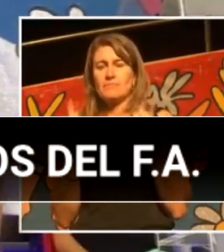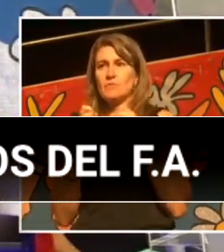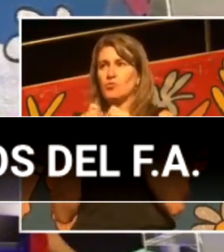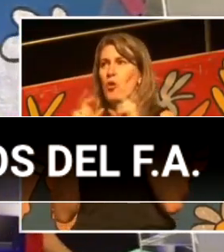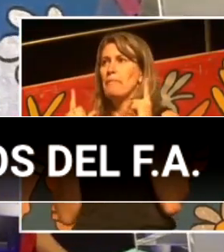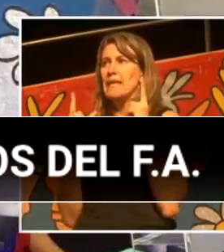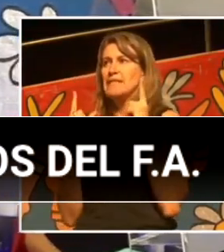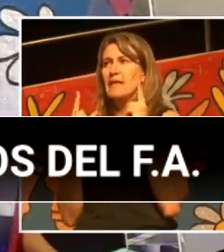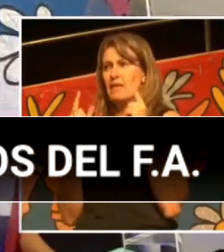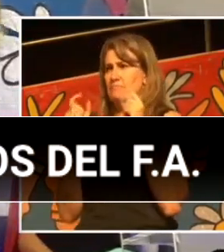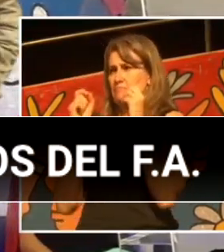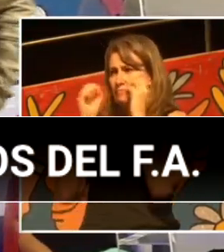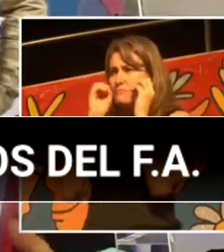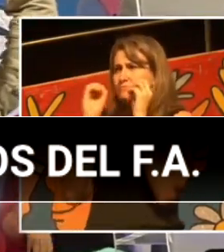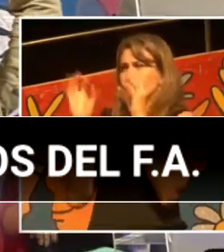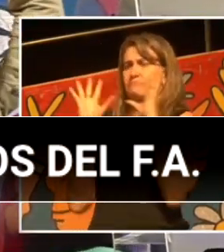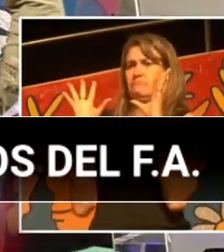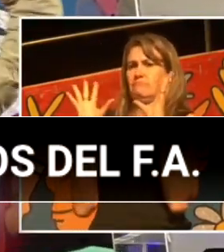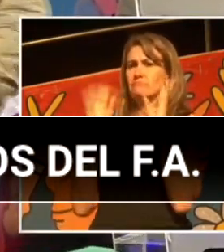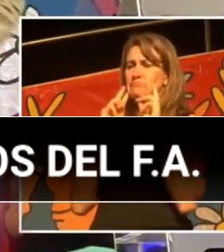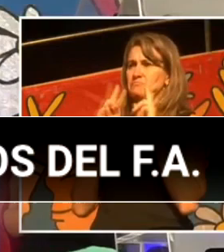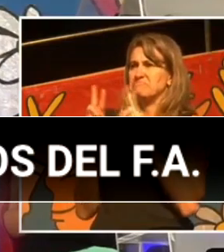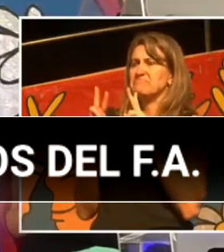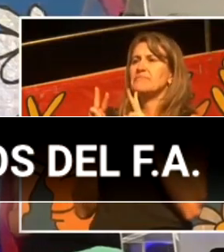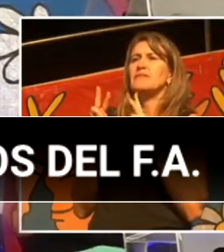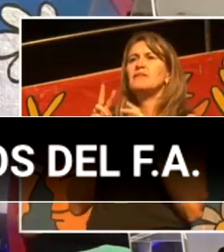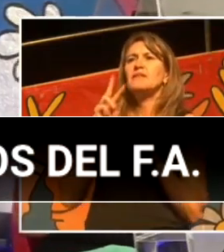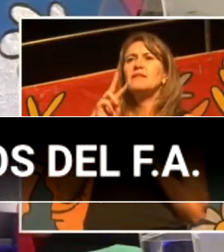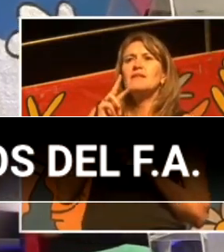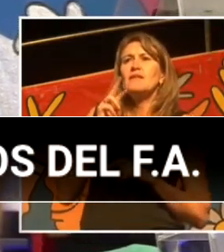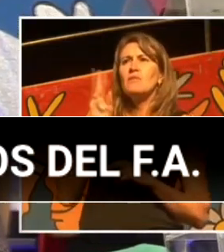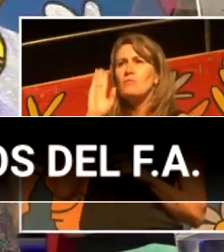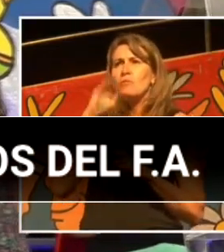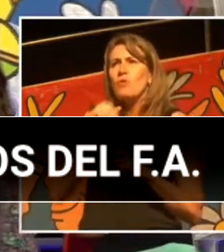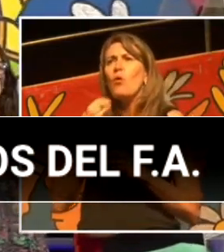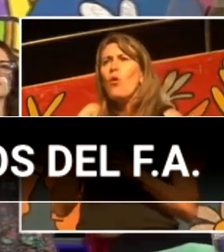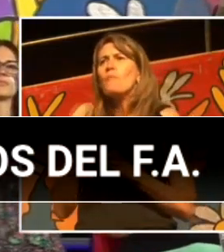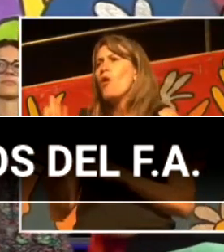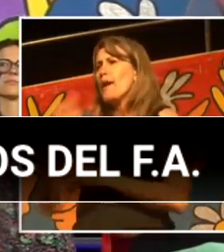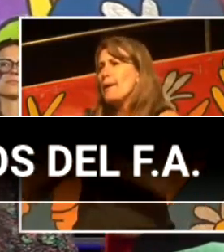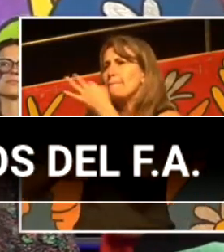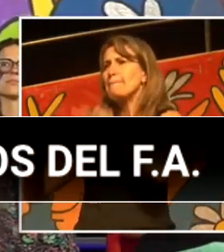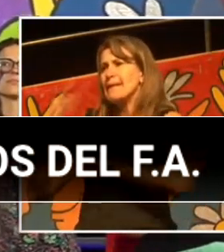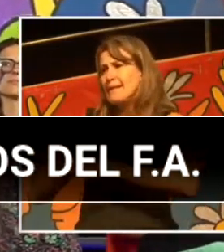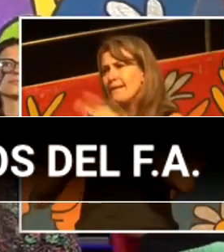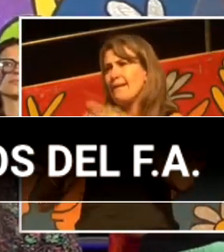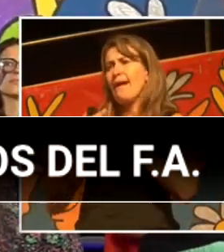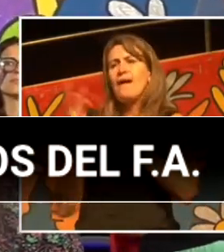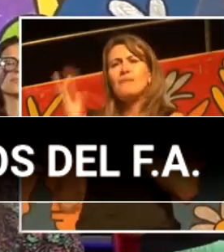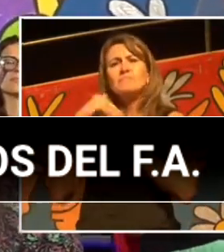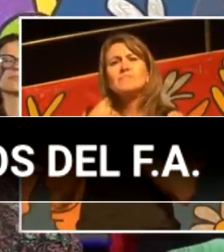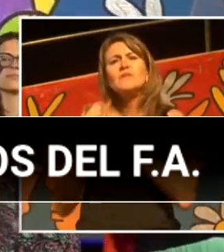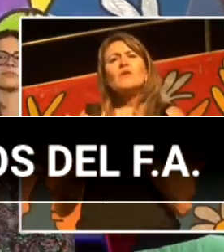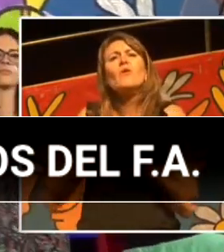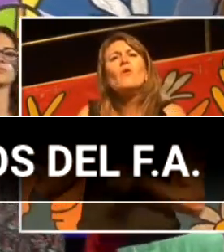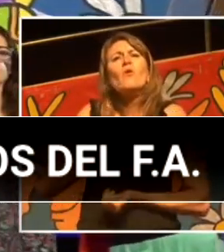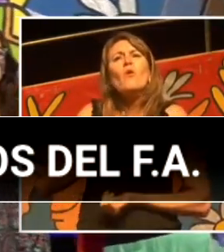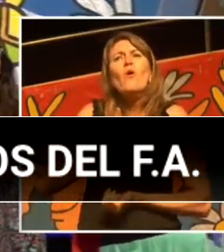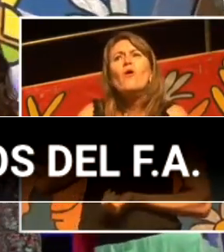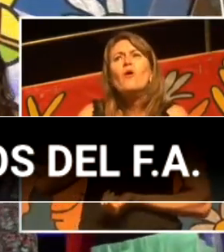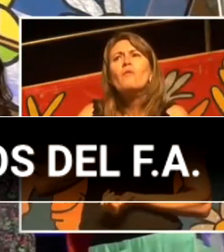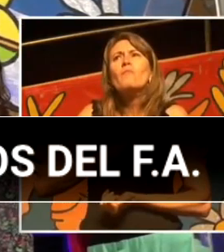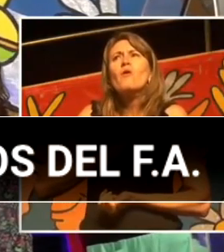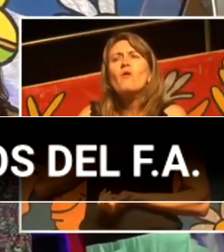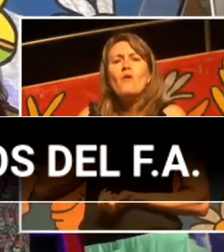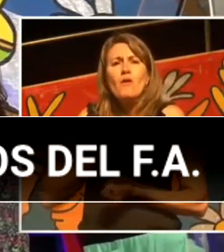y alertados de que nadie ha podido explicar en este país Cómo es que le pudimos dar